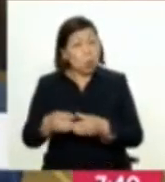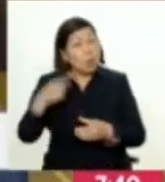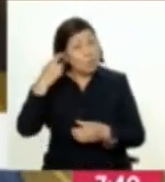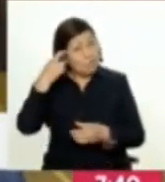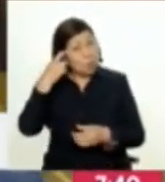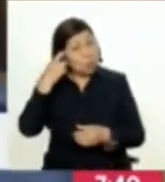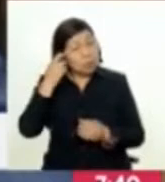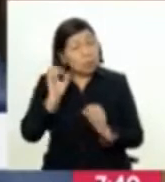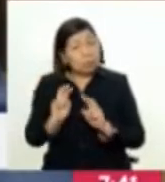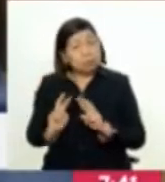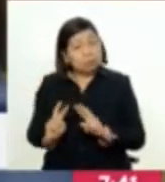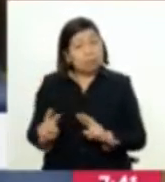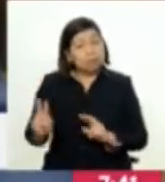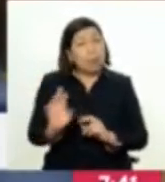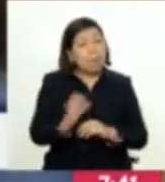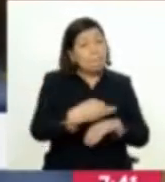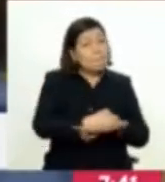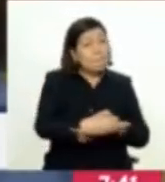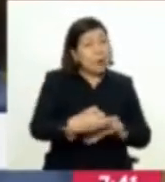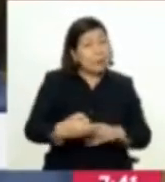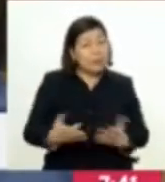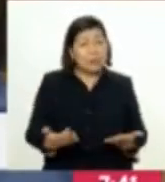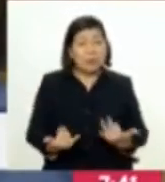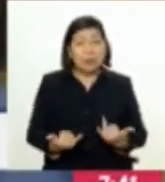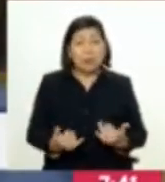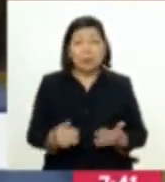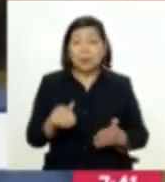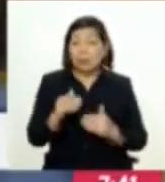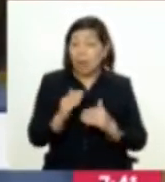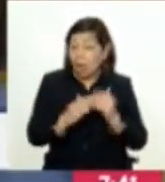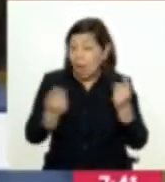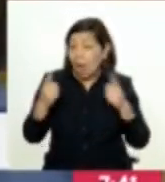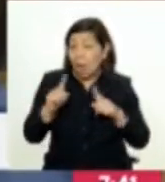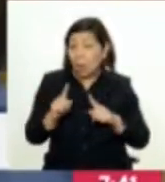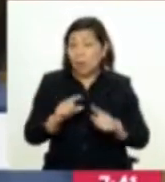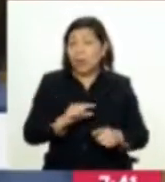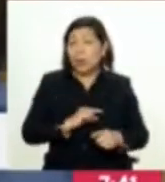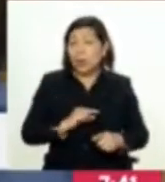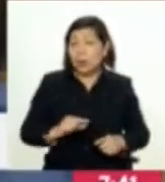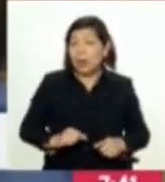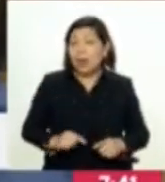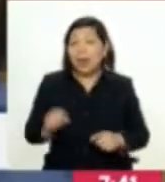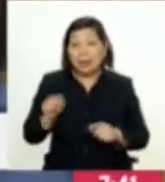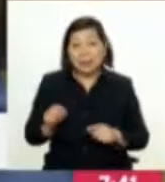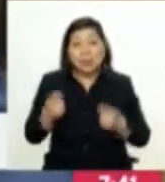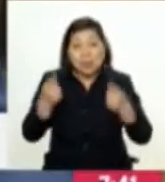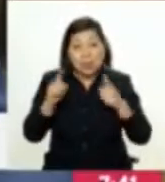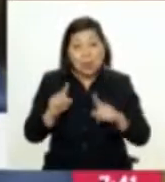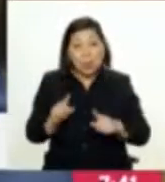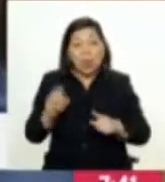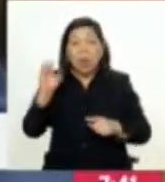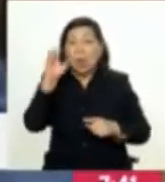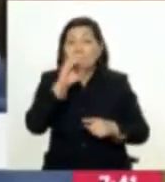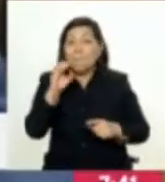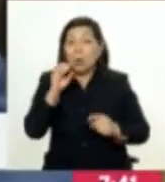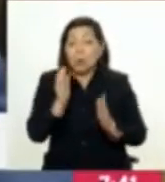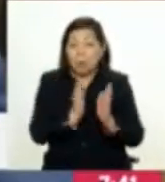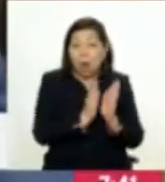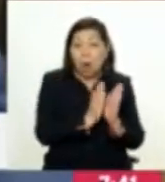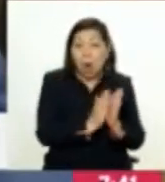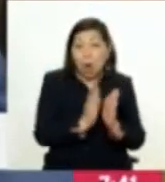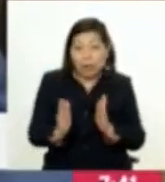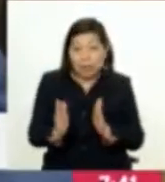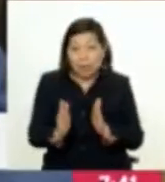los movimientos, viendo la situación regional y en torno a eso construir acuerdos de gobernabilidad. esos acuerdos buscamos que sean